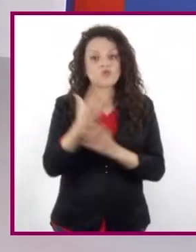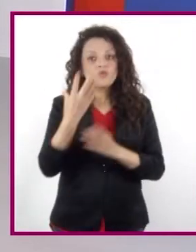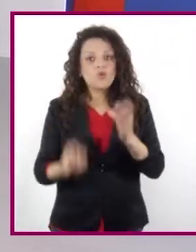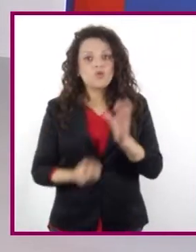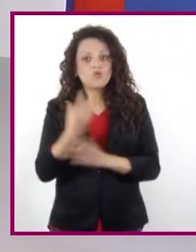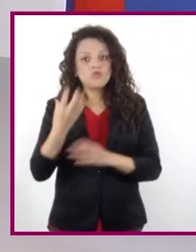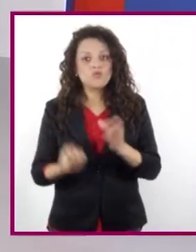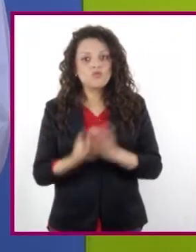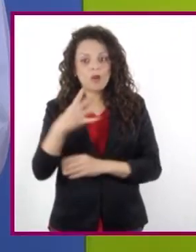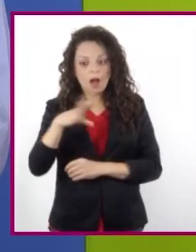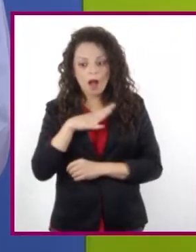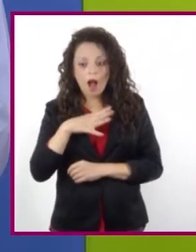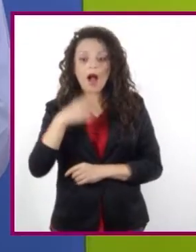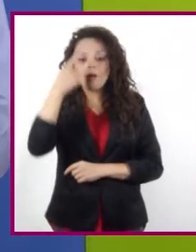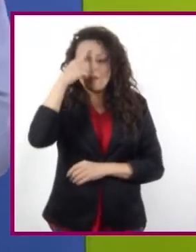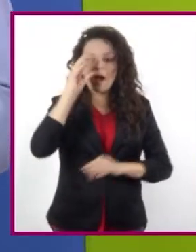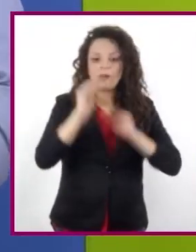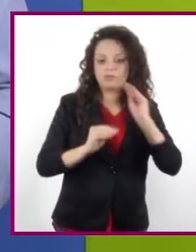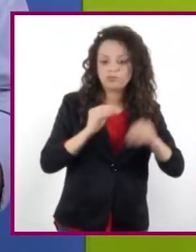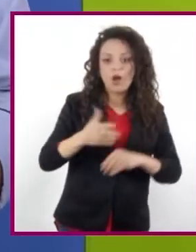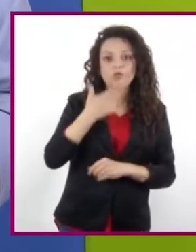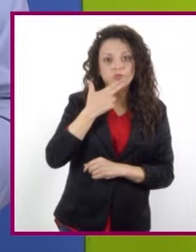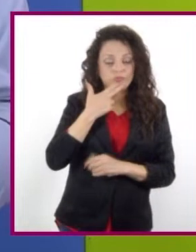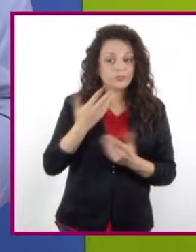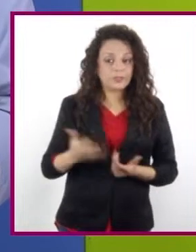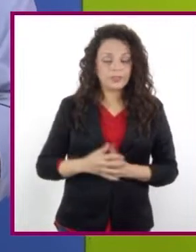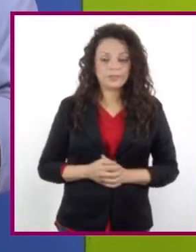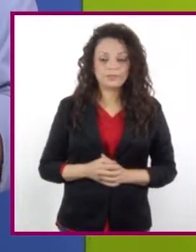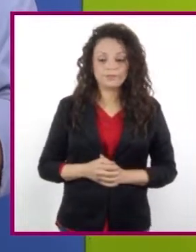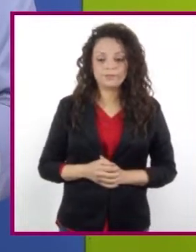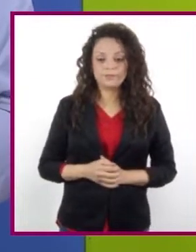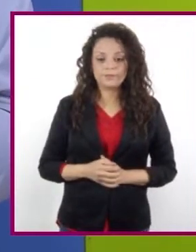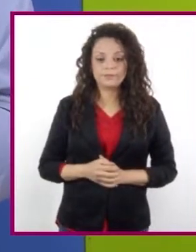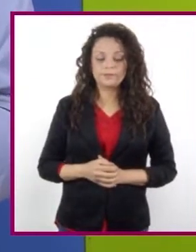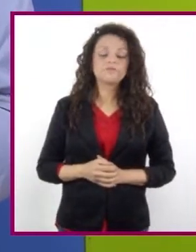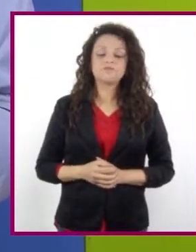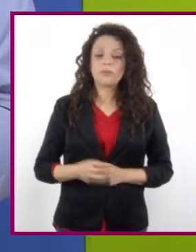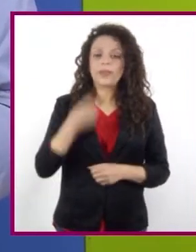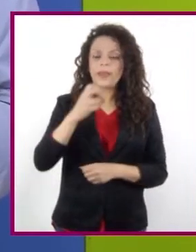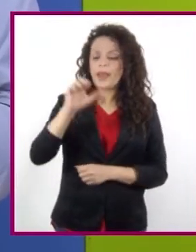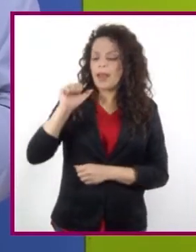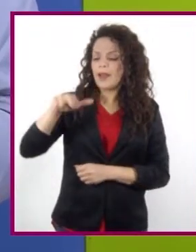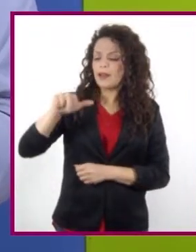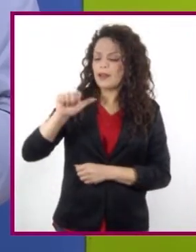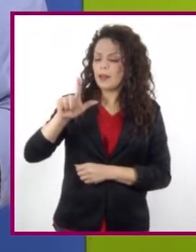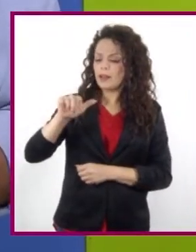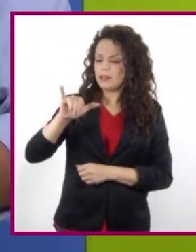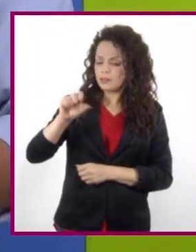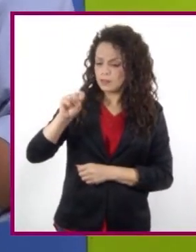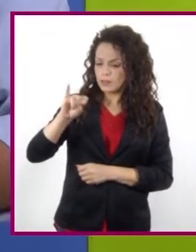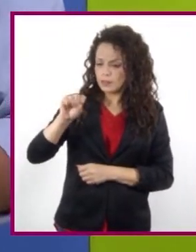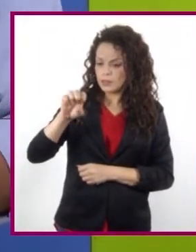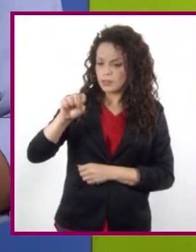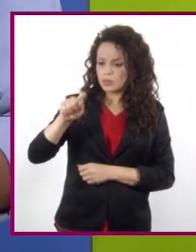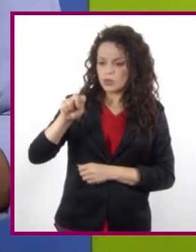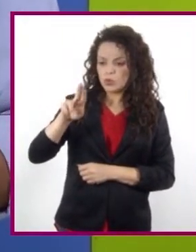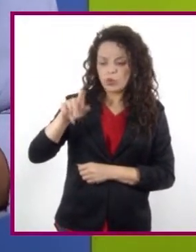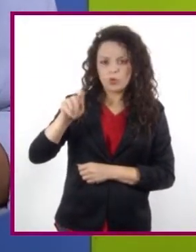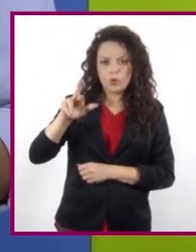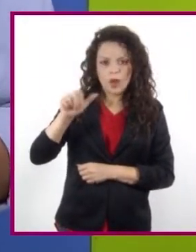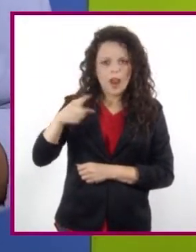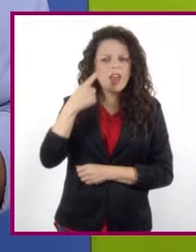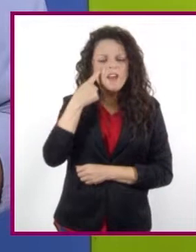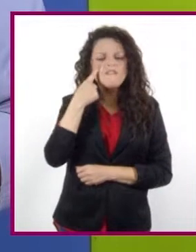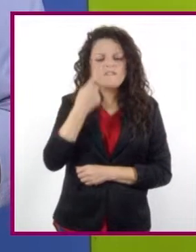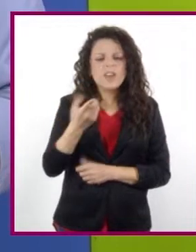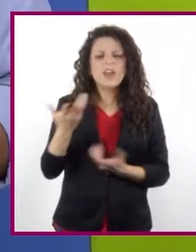en nuestra vida diaria. Y para poner en práctica el análisis estructural, veremos este control de videojuegos.